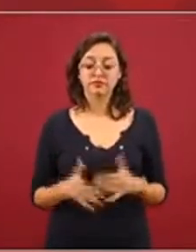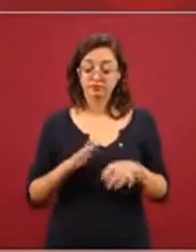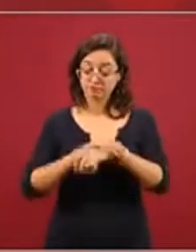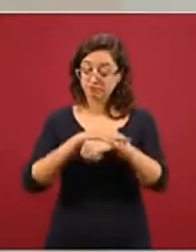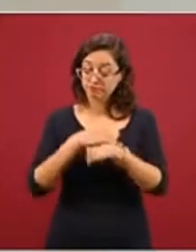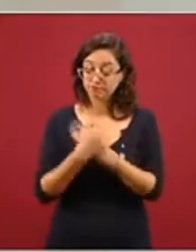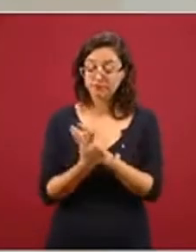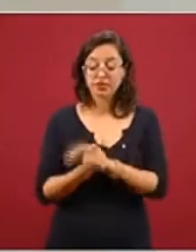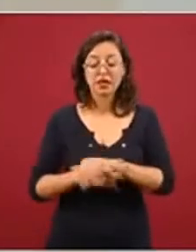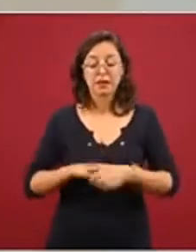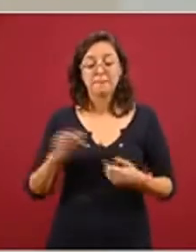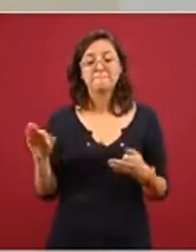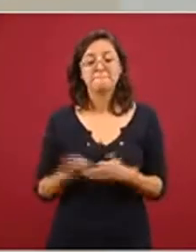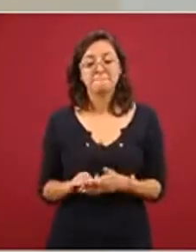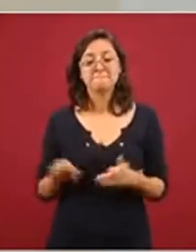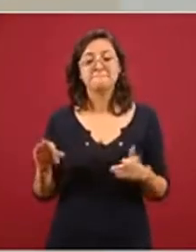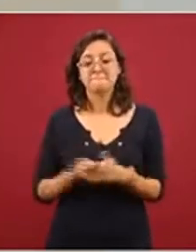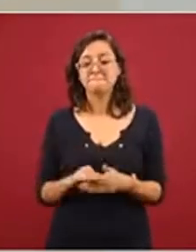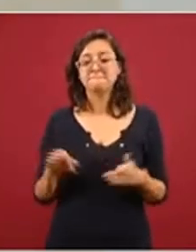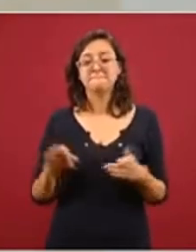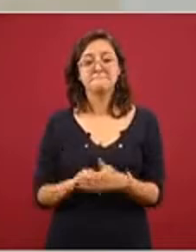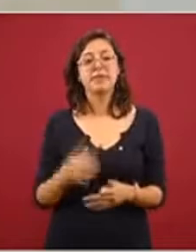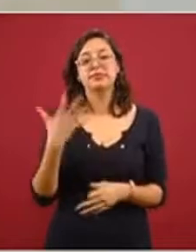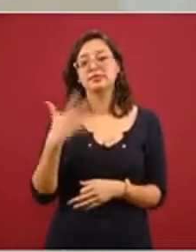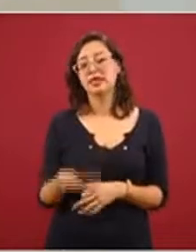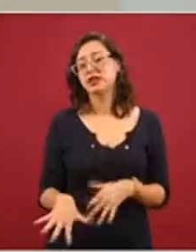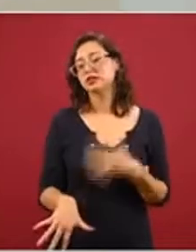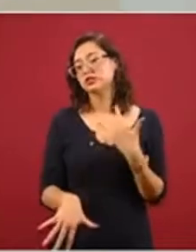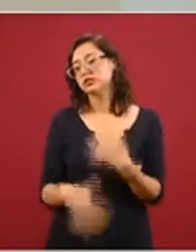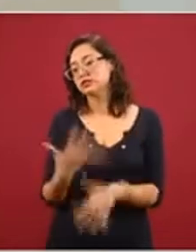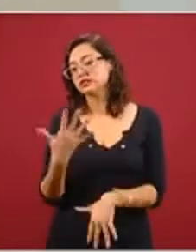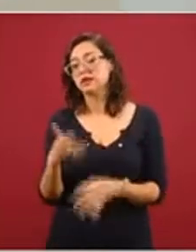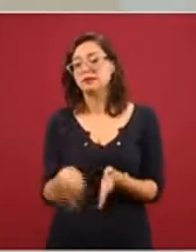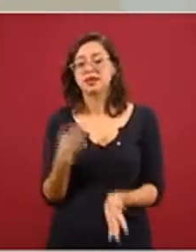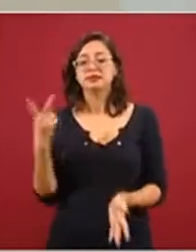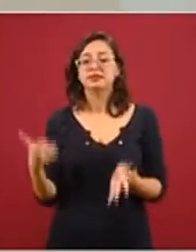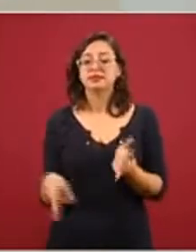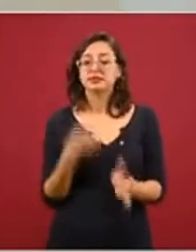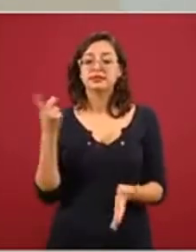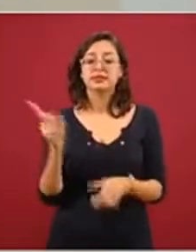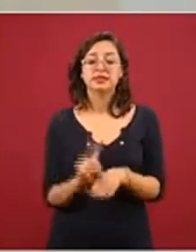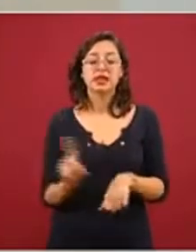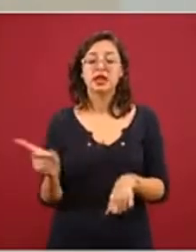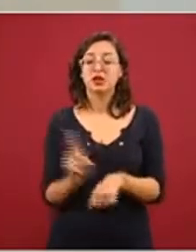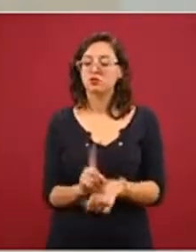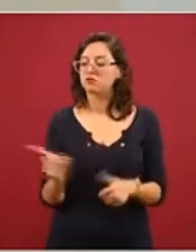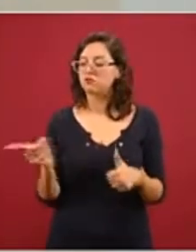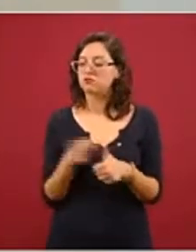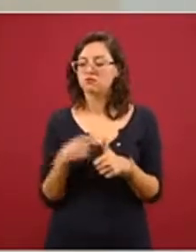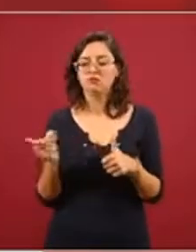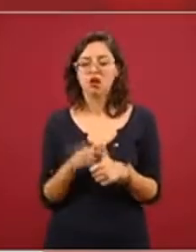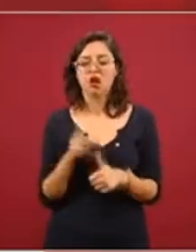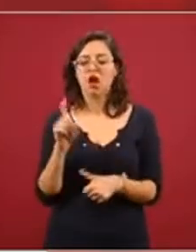Lavarnos las manos continuamente, 10, 12, 15 veces al día, con agua y jabón